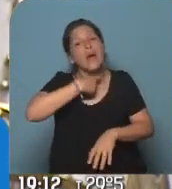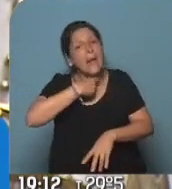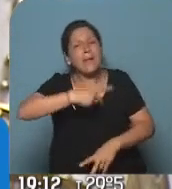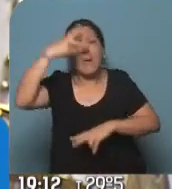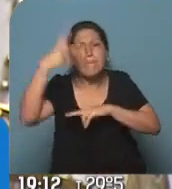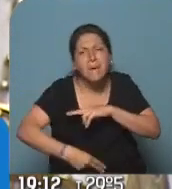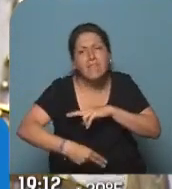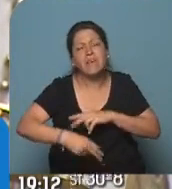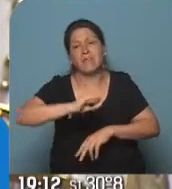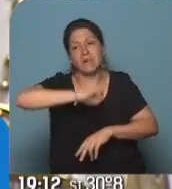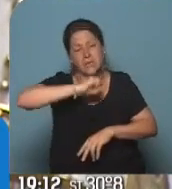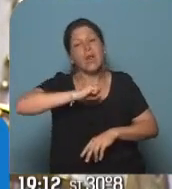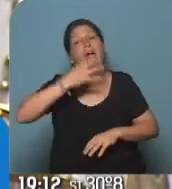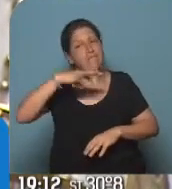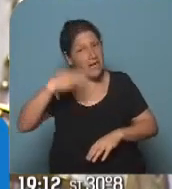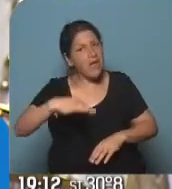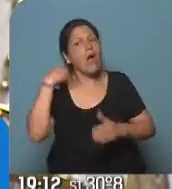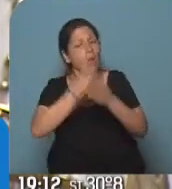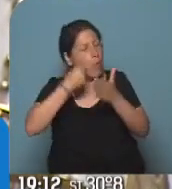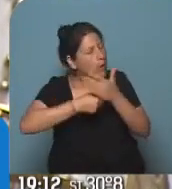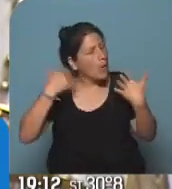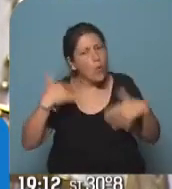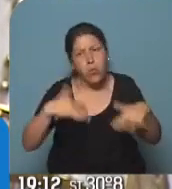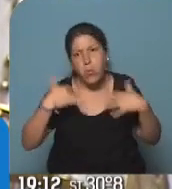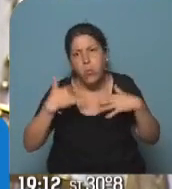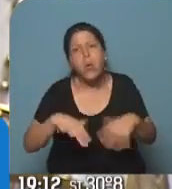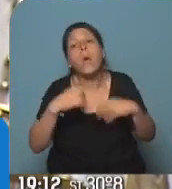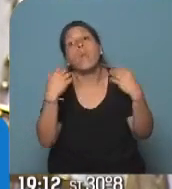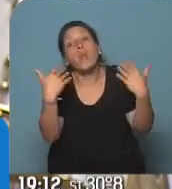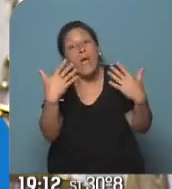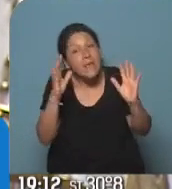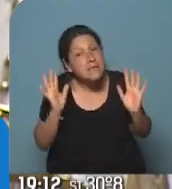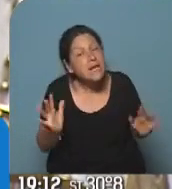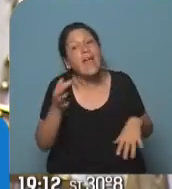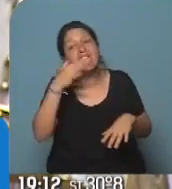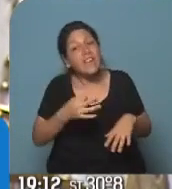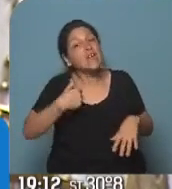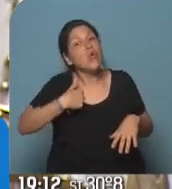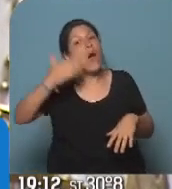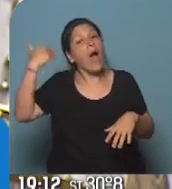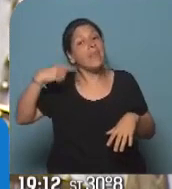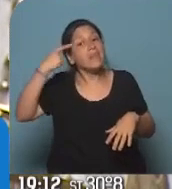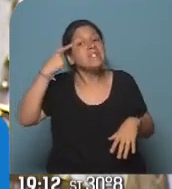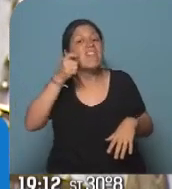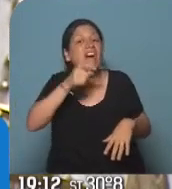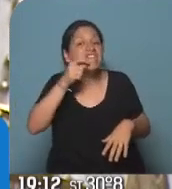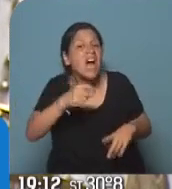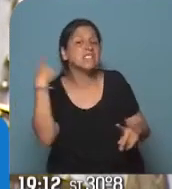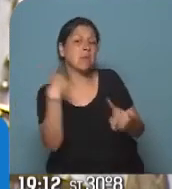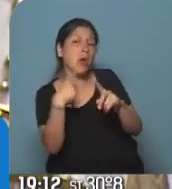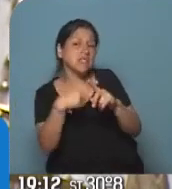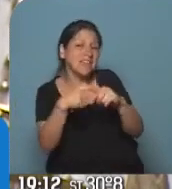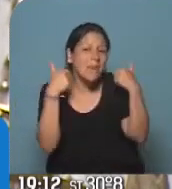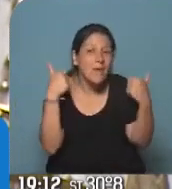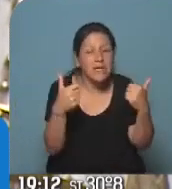ha costado más de lo que imaginé, en eso tal vez fui demasiado optimista, pero la verdad es que